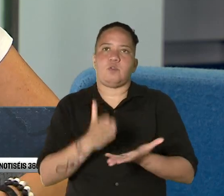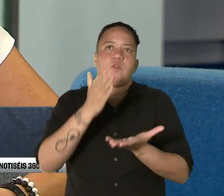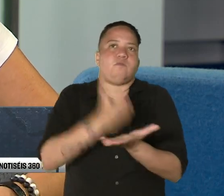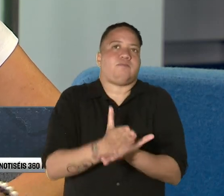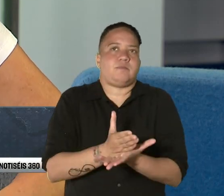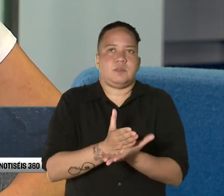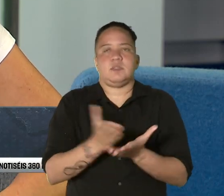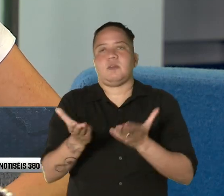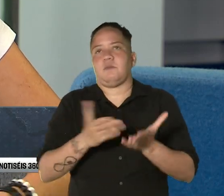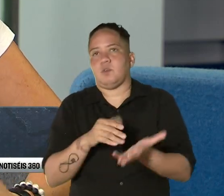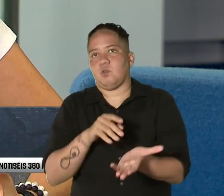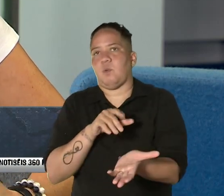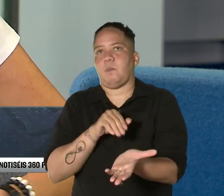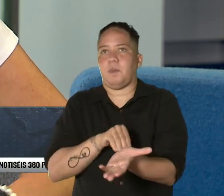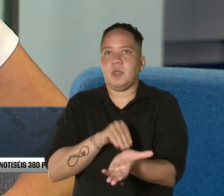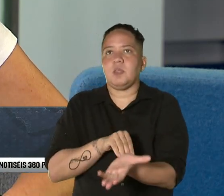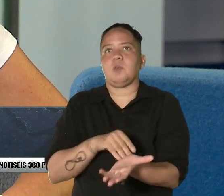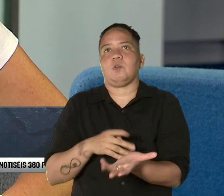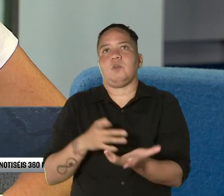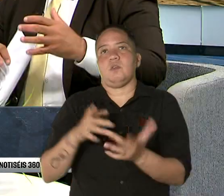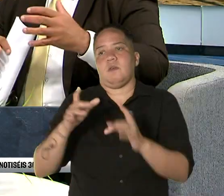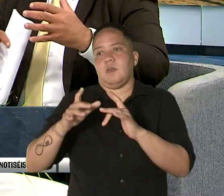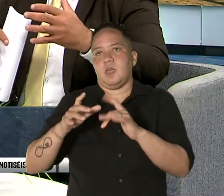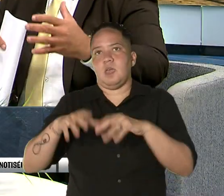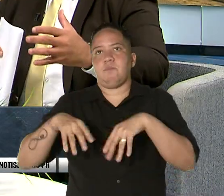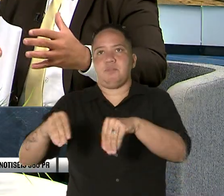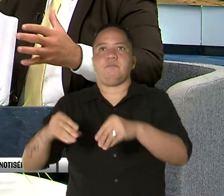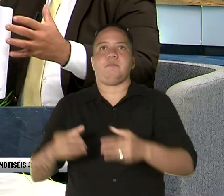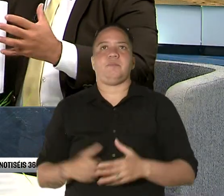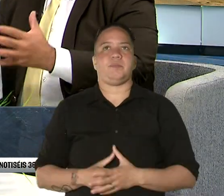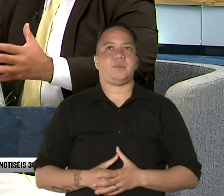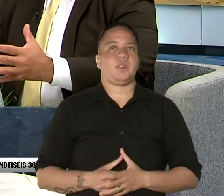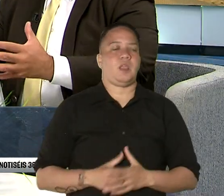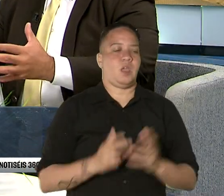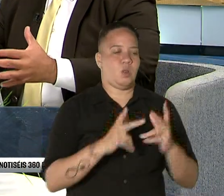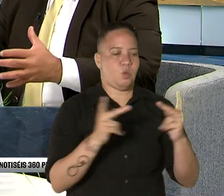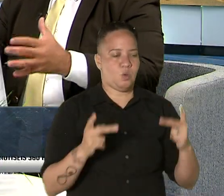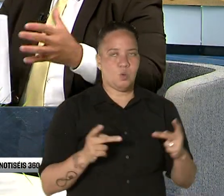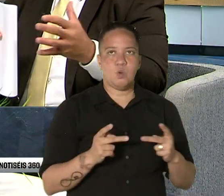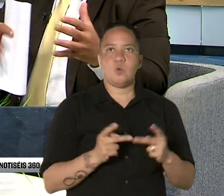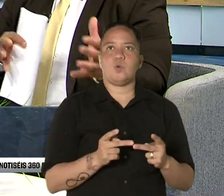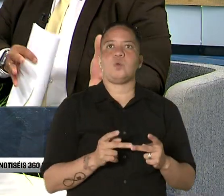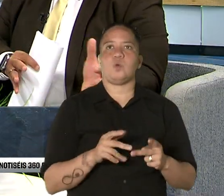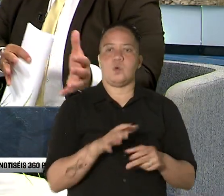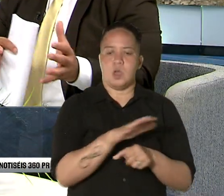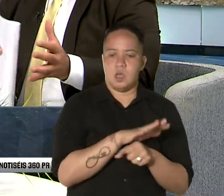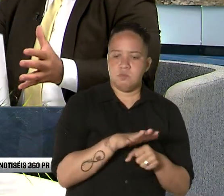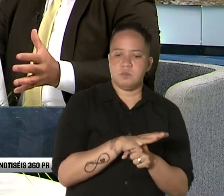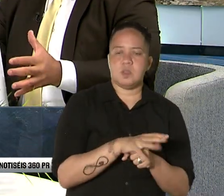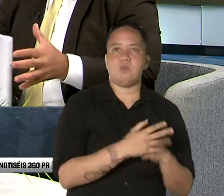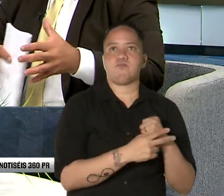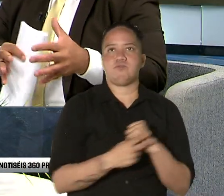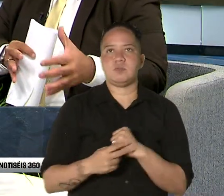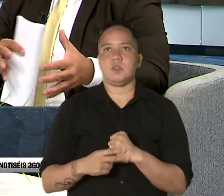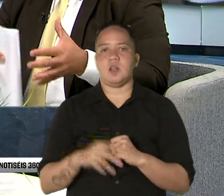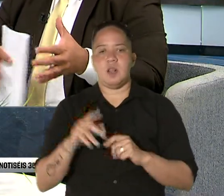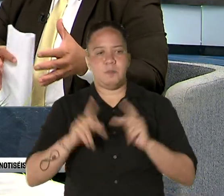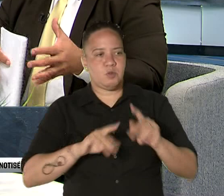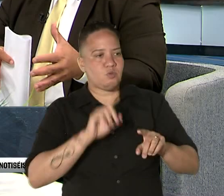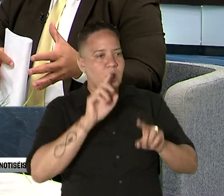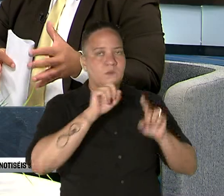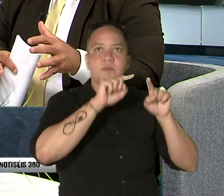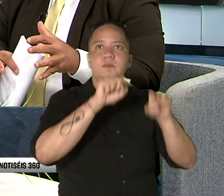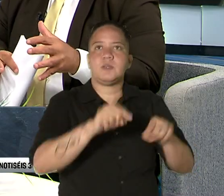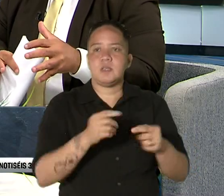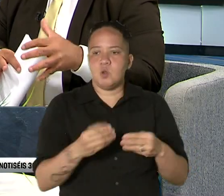los servicios médicos en caso de que falte la elección O sea que el espacio físico donde está todo esto resguardado y donde se donde la gente acude donde se